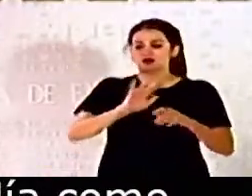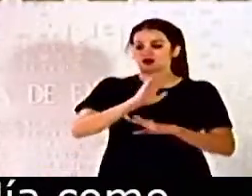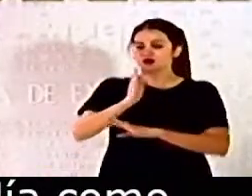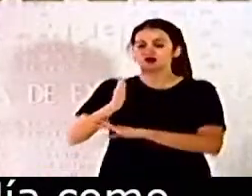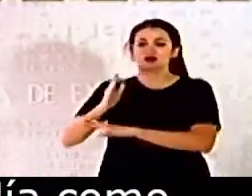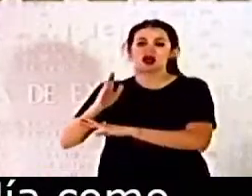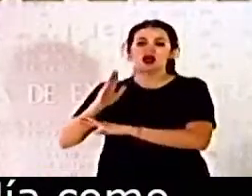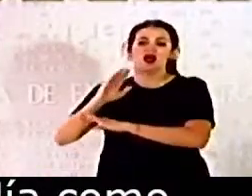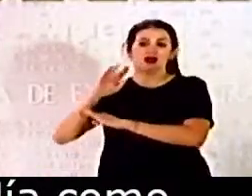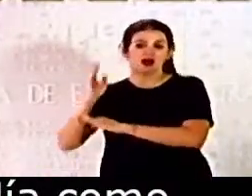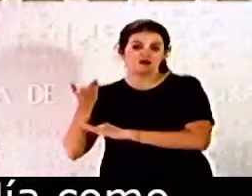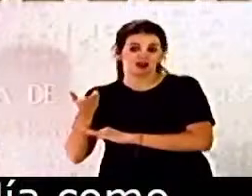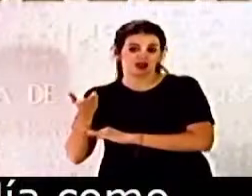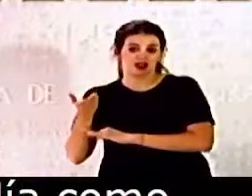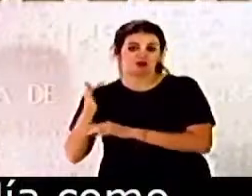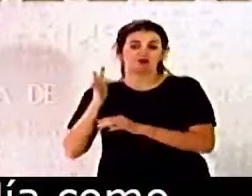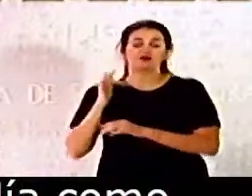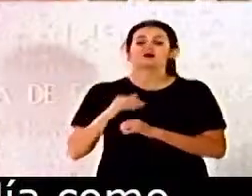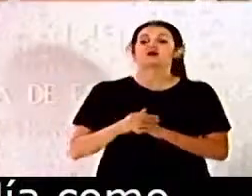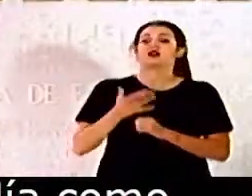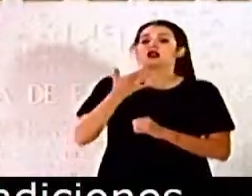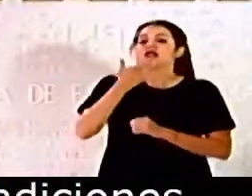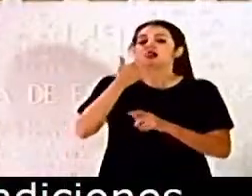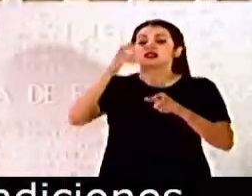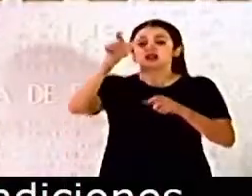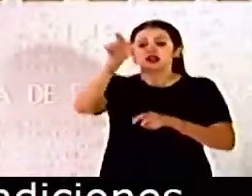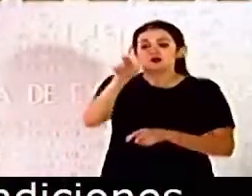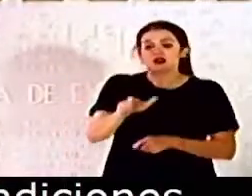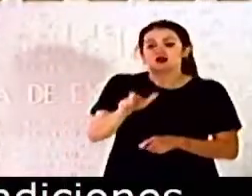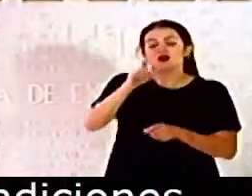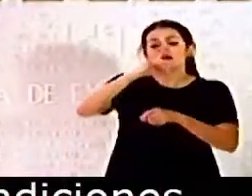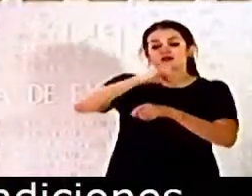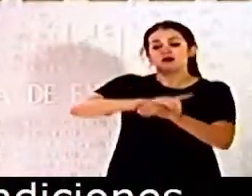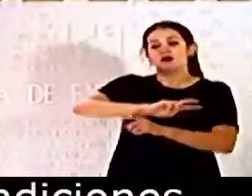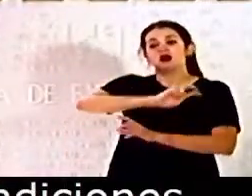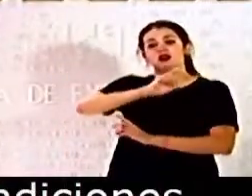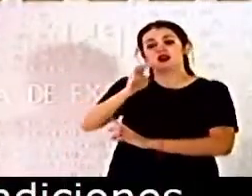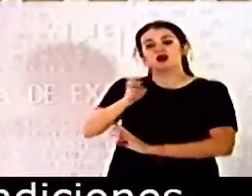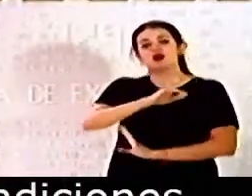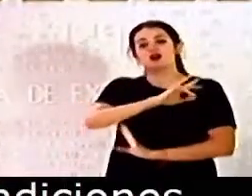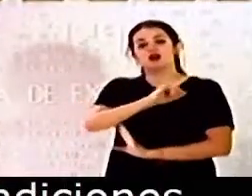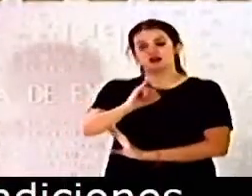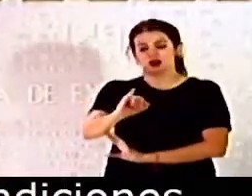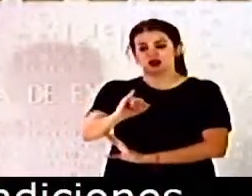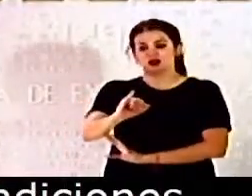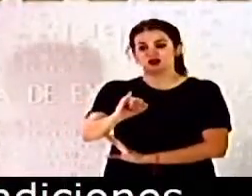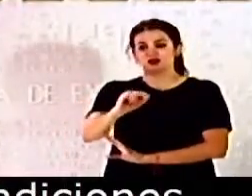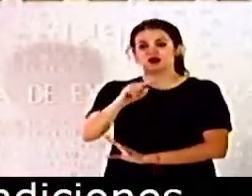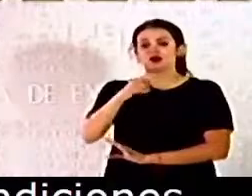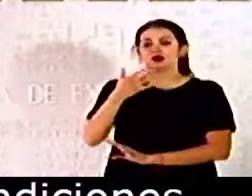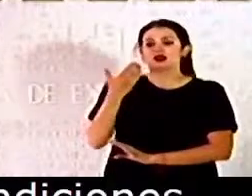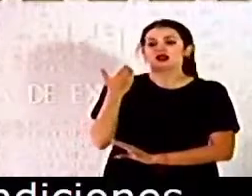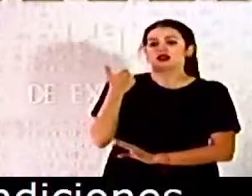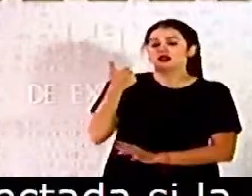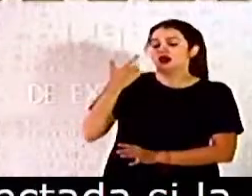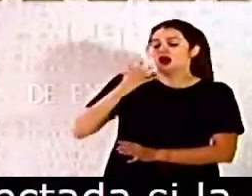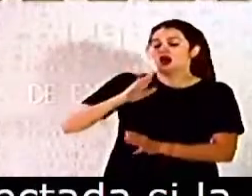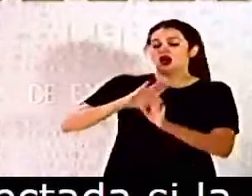vez infectadas, si la persona tiene otras enfermedades, se pueden descompensar por otras